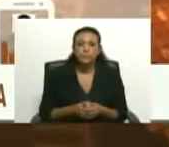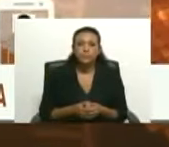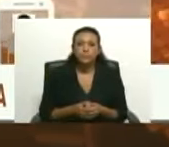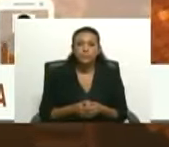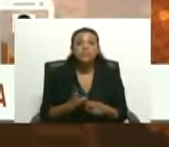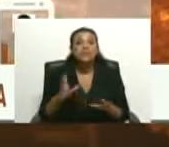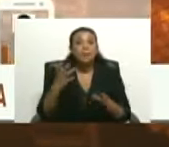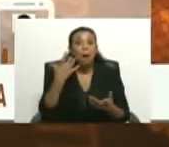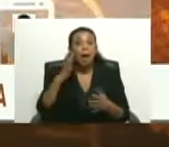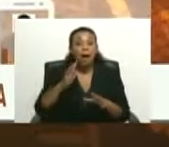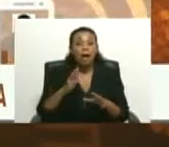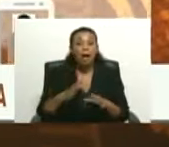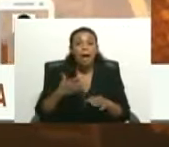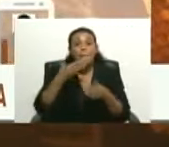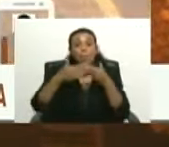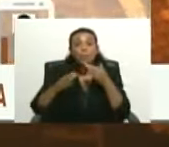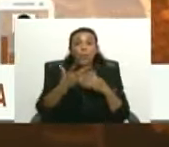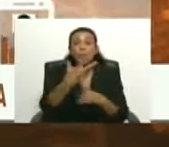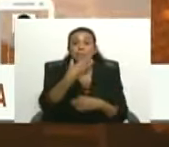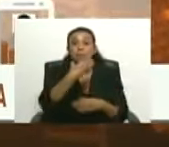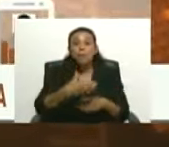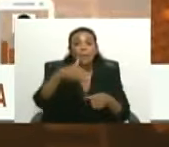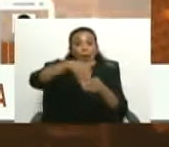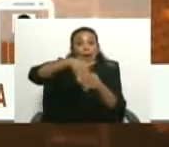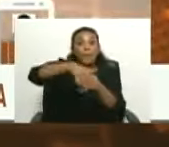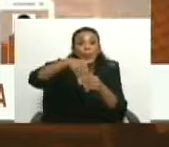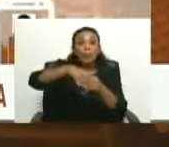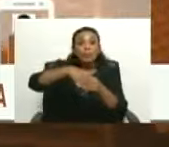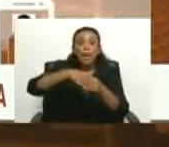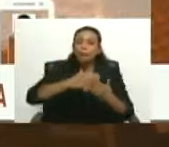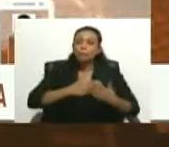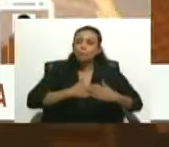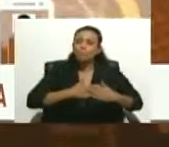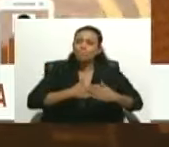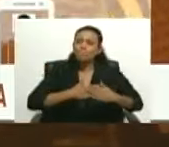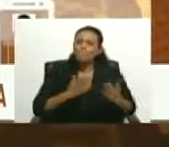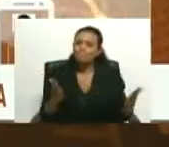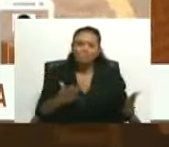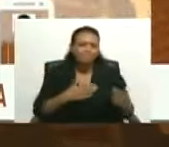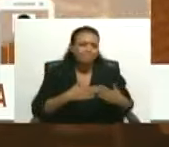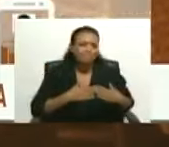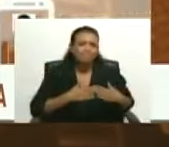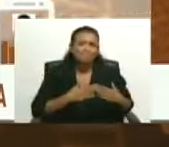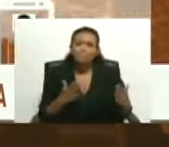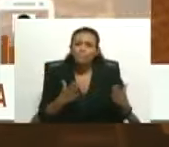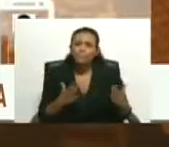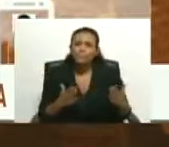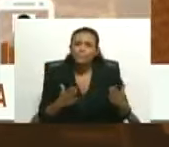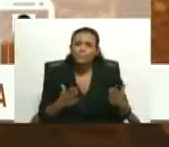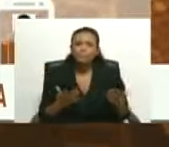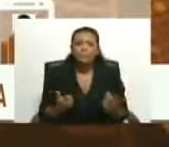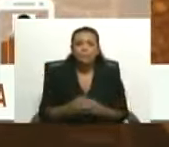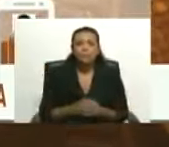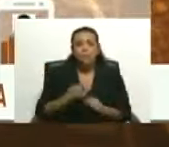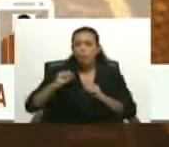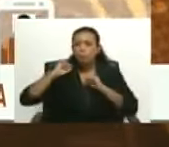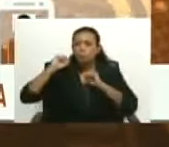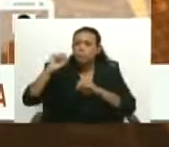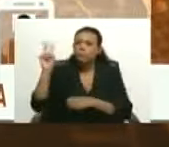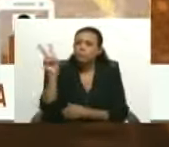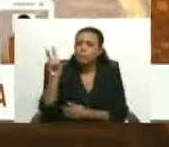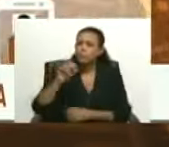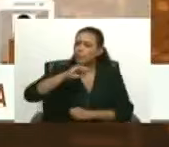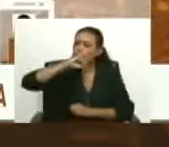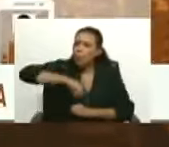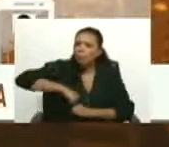Salgamos a votar el próximo 3 de diciembre con el corazón lleno de patriotismo,